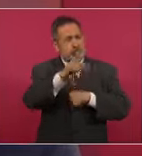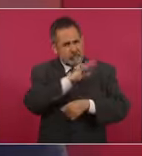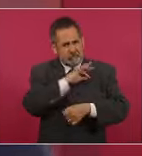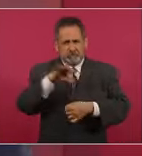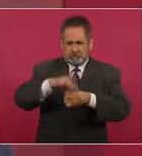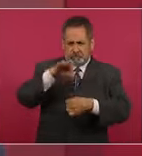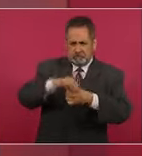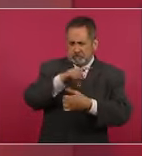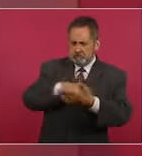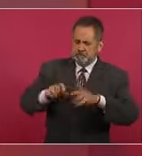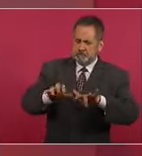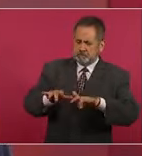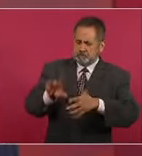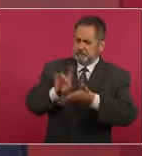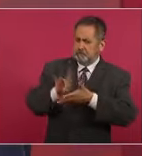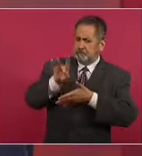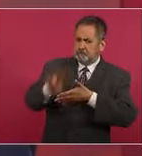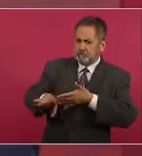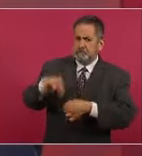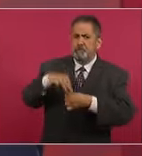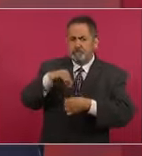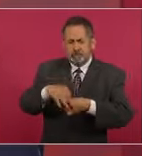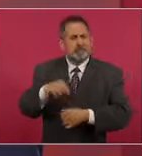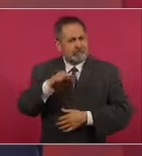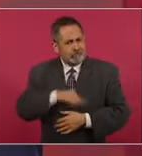con ese sistema